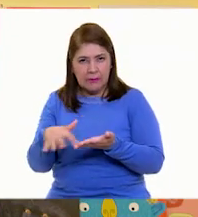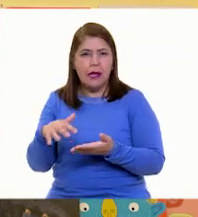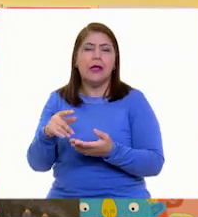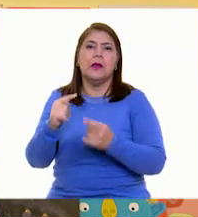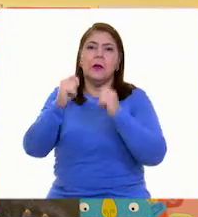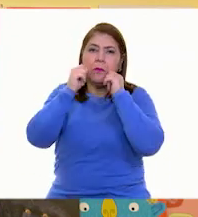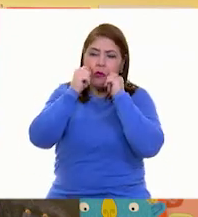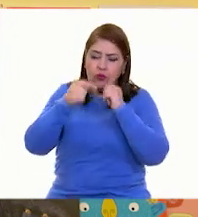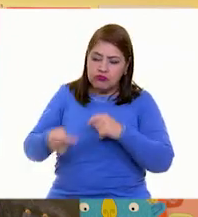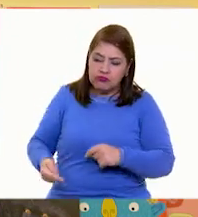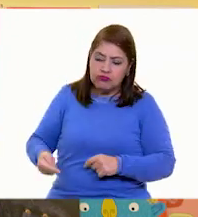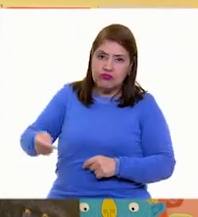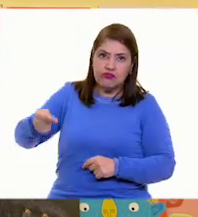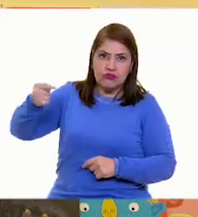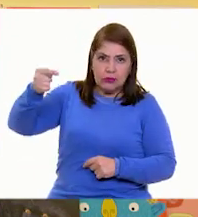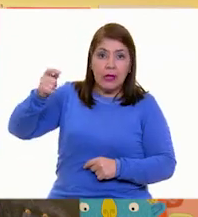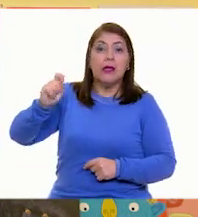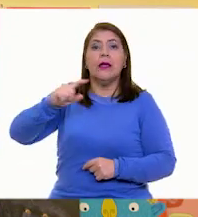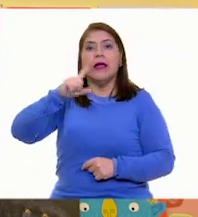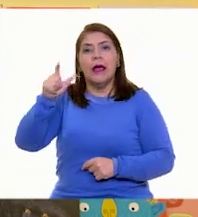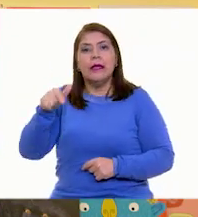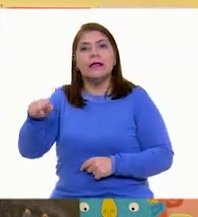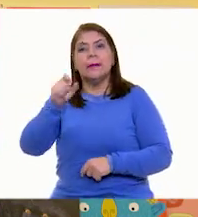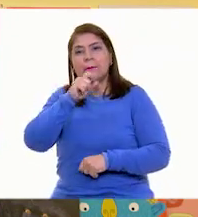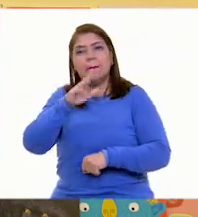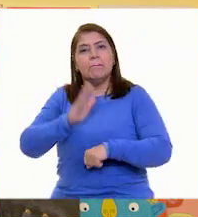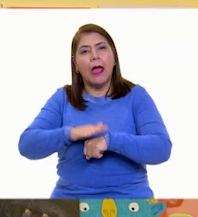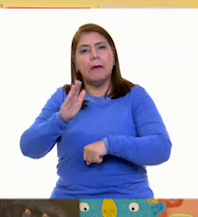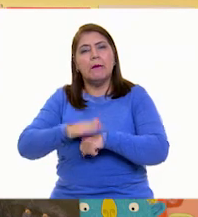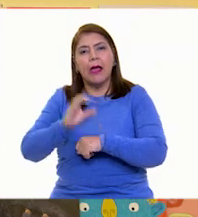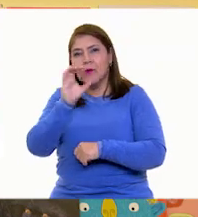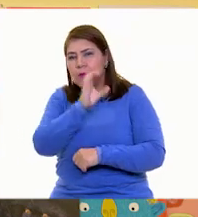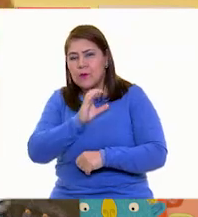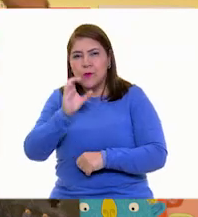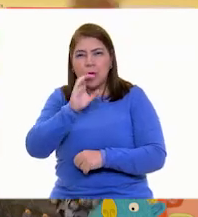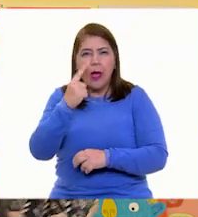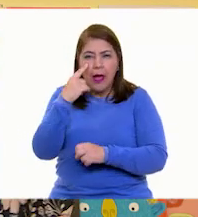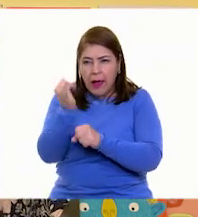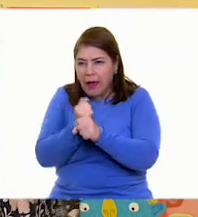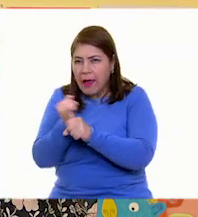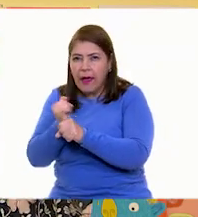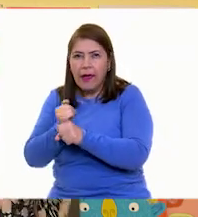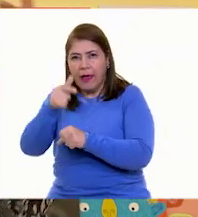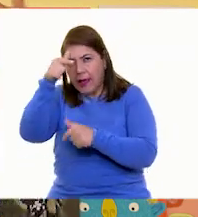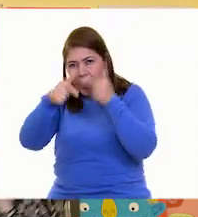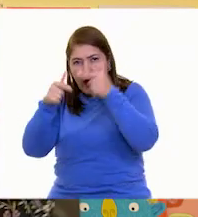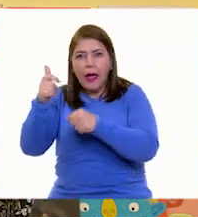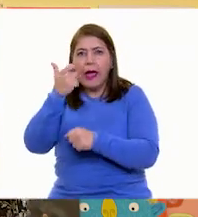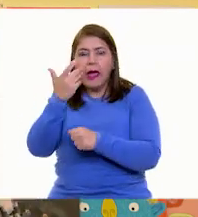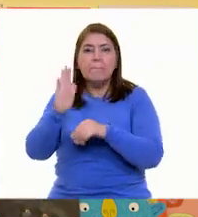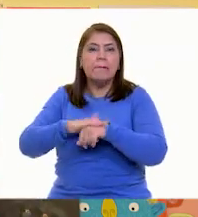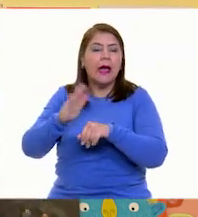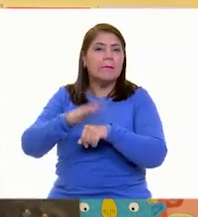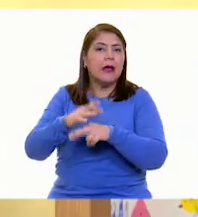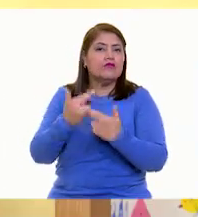infancia y aumentamos la curiosidad y la exploración por más libros o